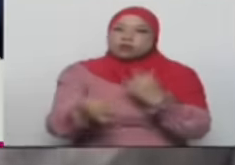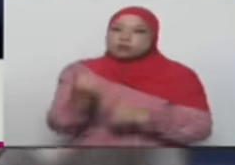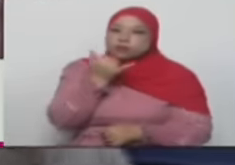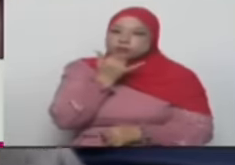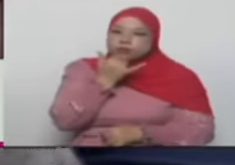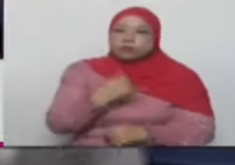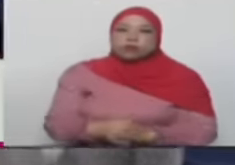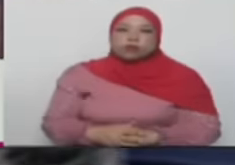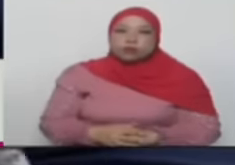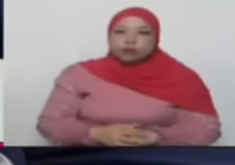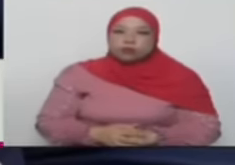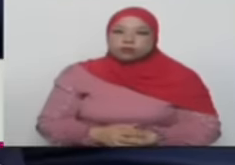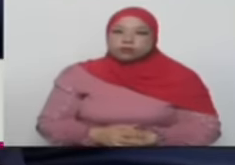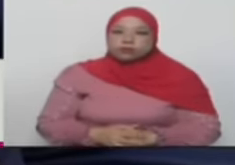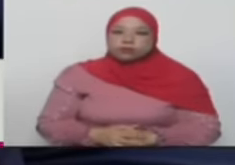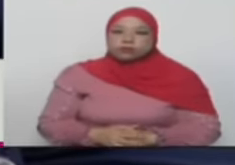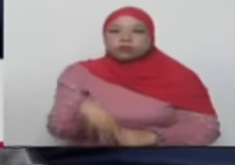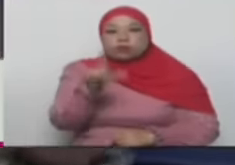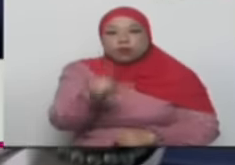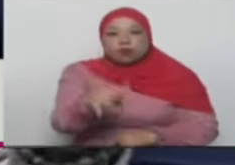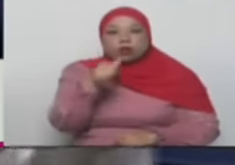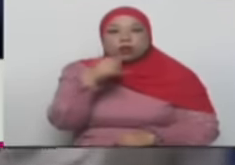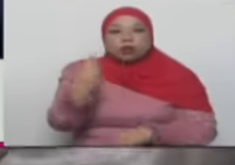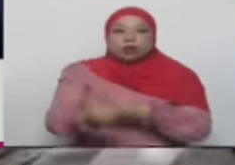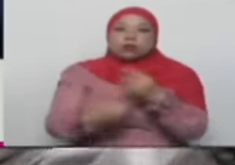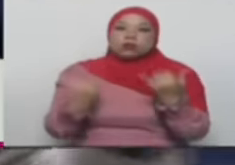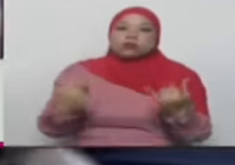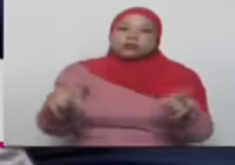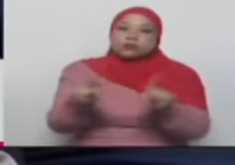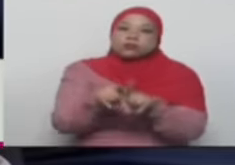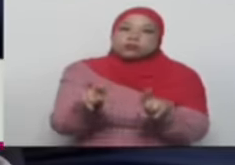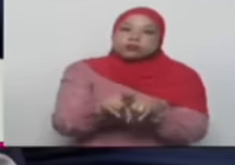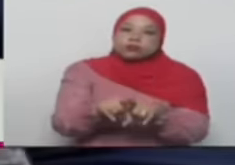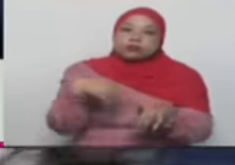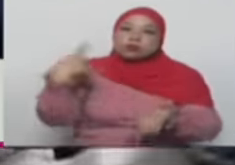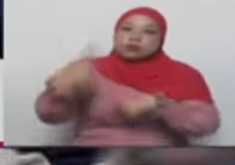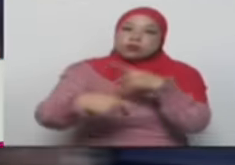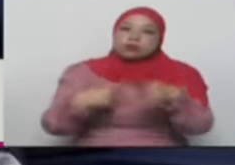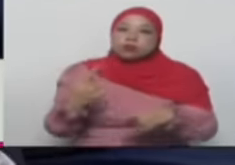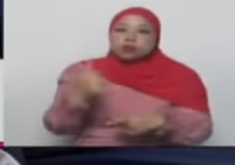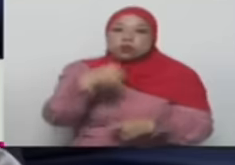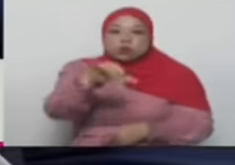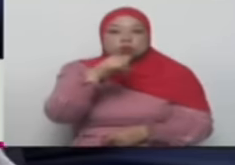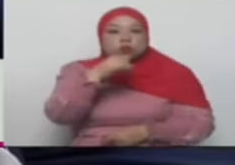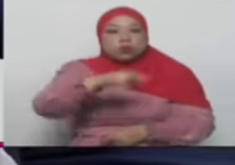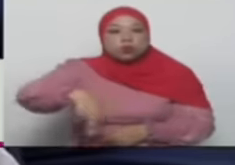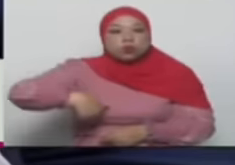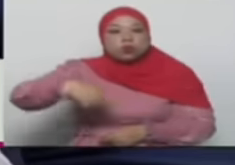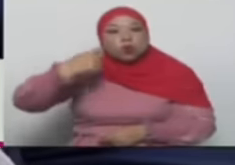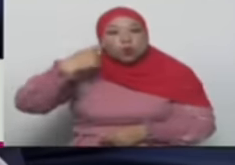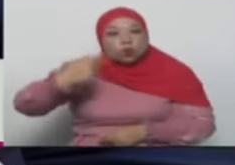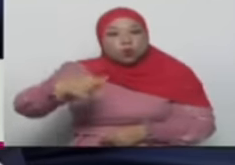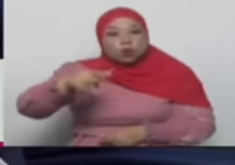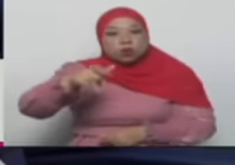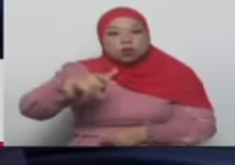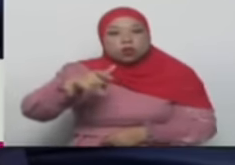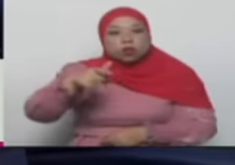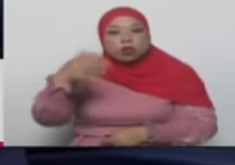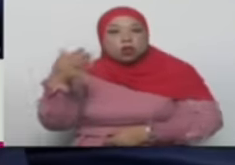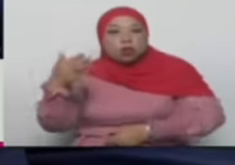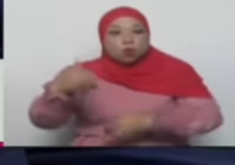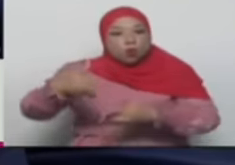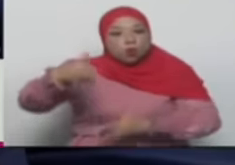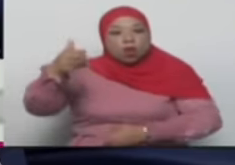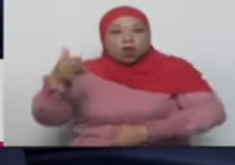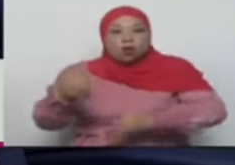una película ayer que vi en Netflix, por cierto, que es la del motín del Kane, el juicio del motín del Kane. Ah, no